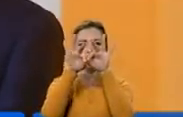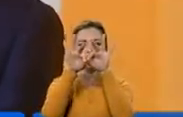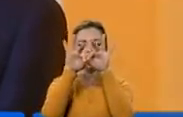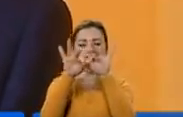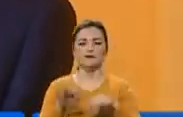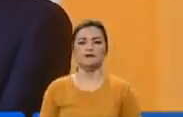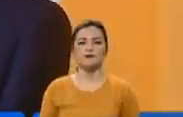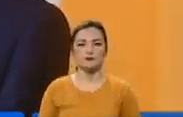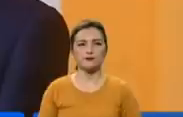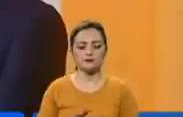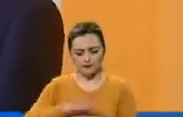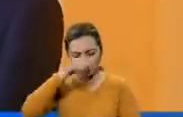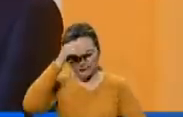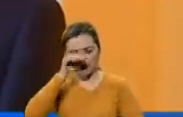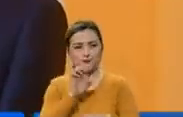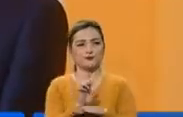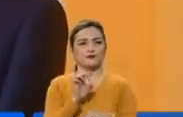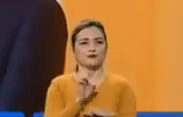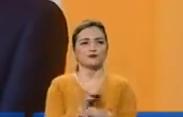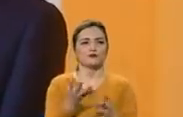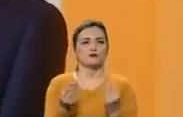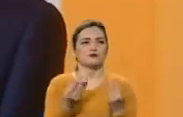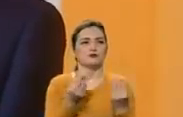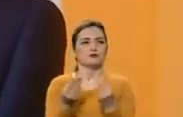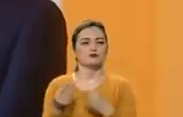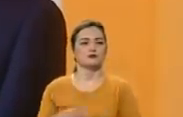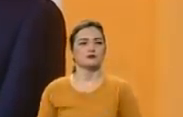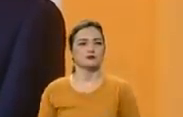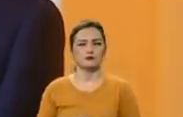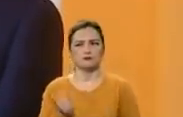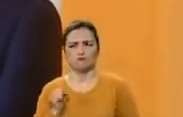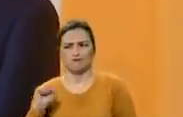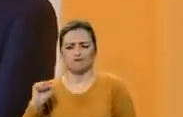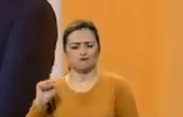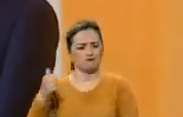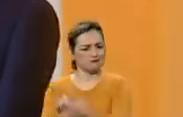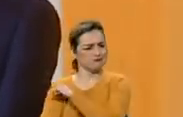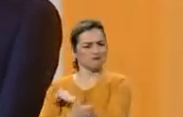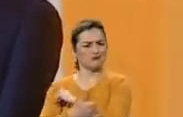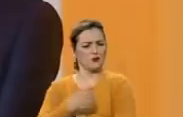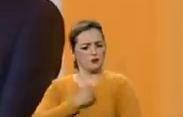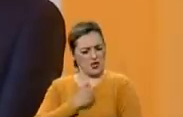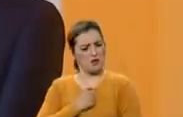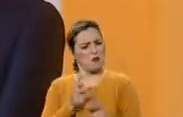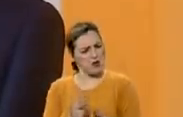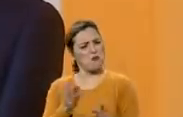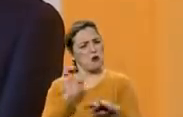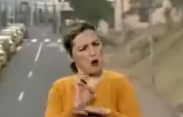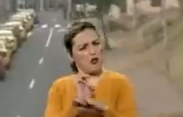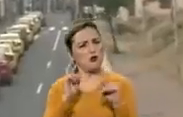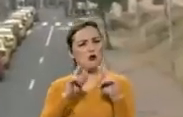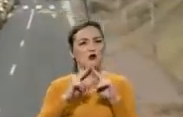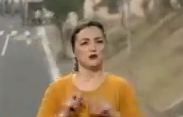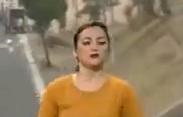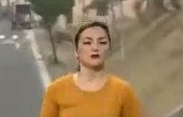todos de nuestro país que tiene tanto. A veces no hay que viajar a otros lados, sino conocer el Ecuador.